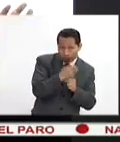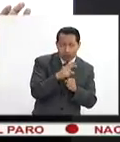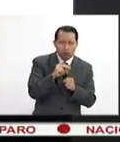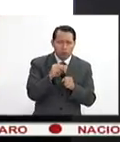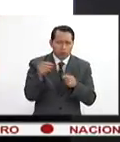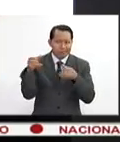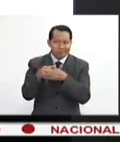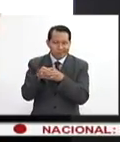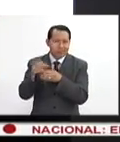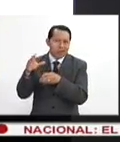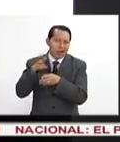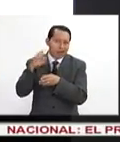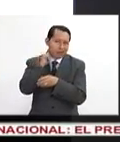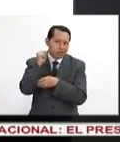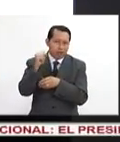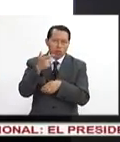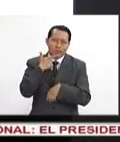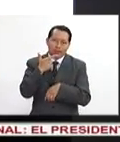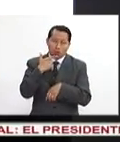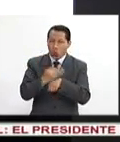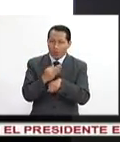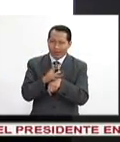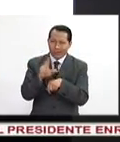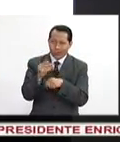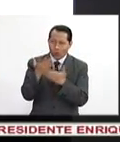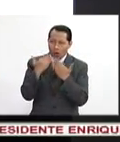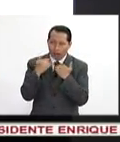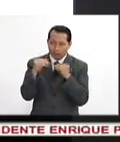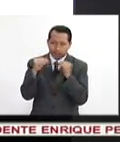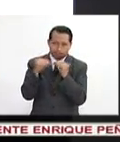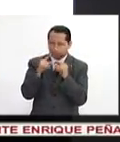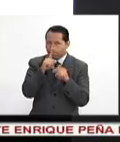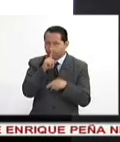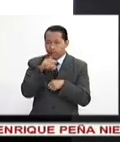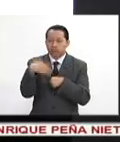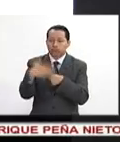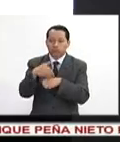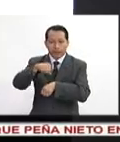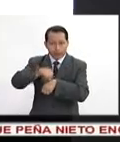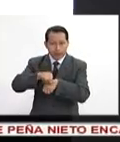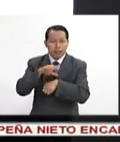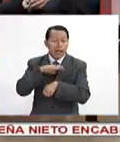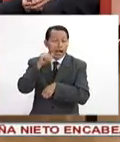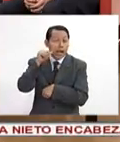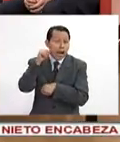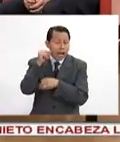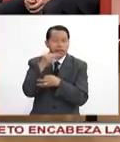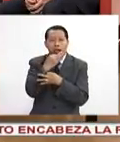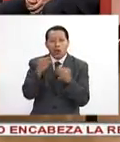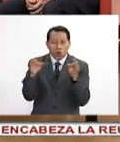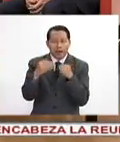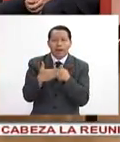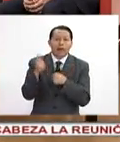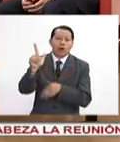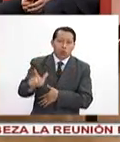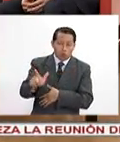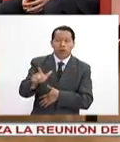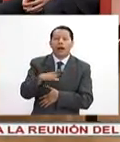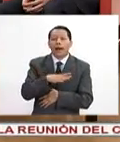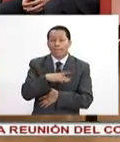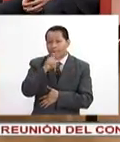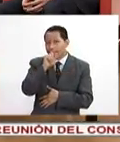Parlamento británico, que ahorita no está en sesión. El Parlamento británico se va a abrir la próxima semana, anunciaron ayer que el lunes, y es donde